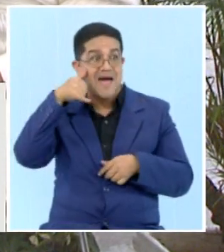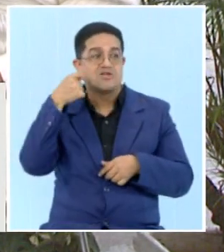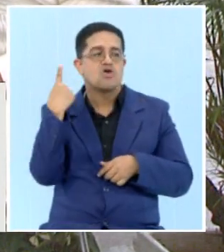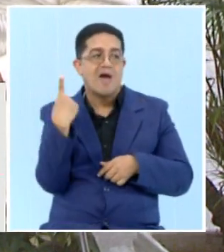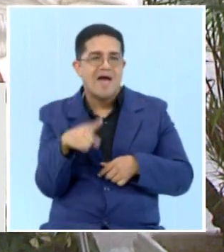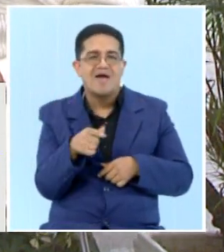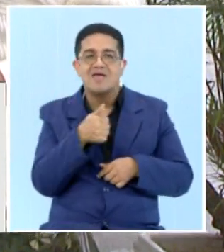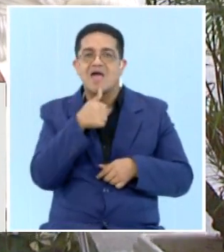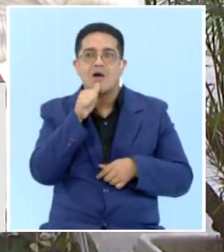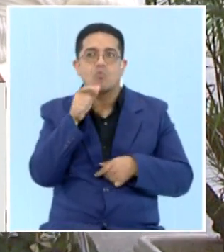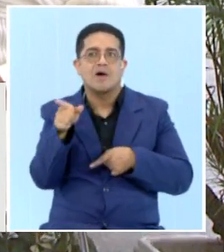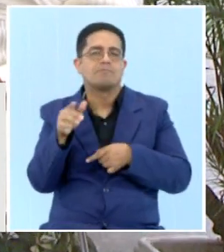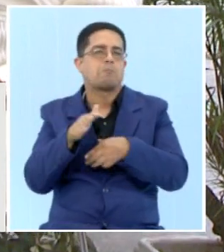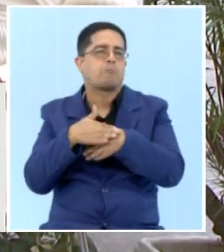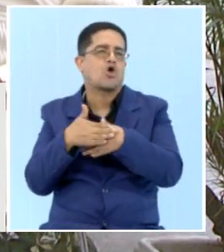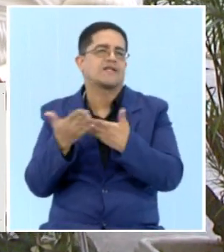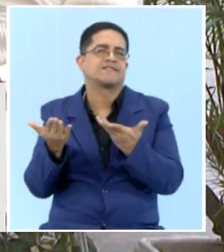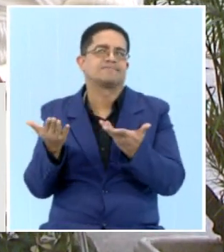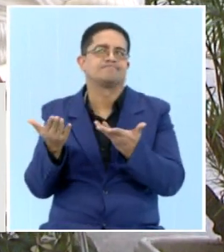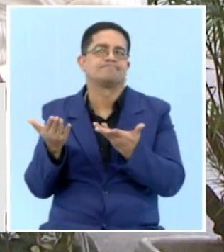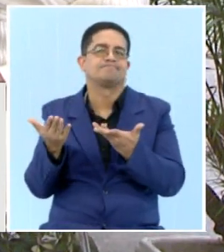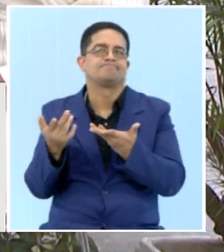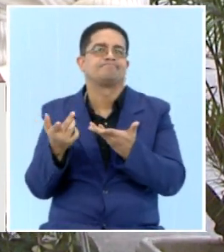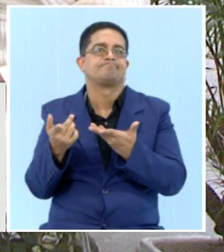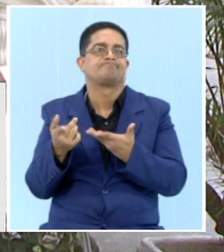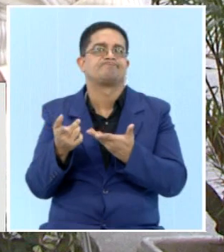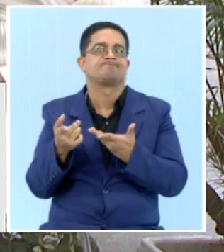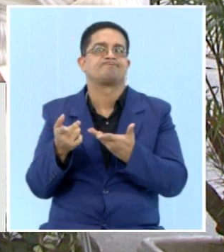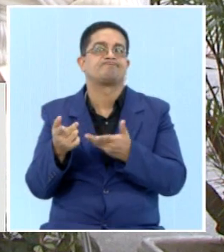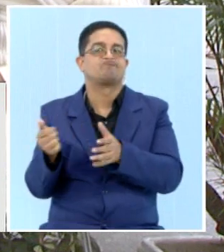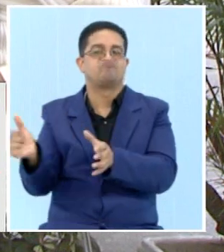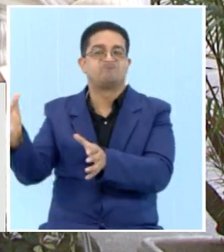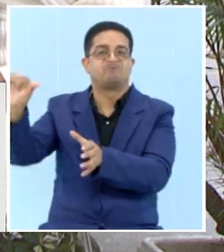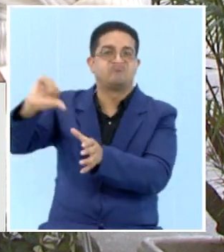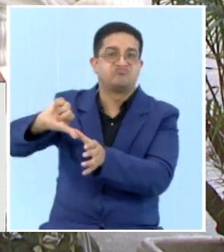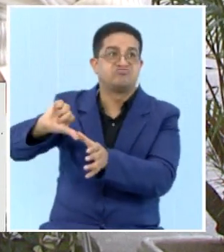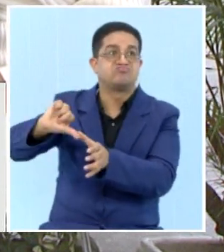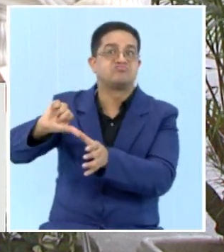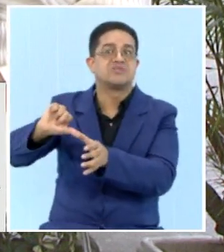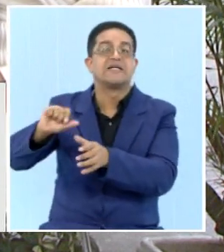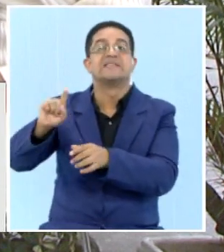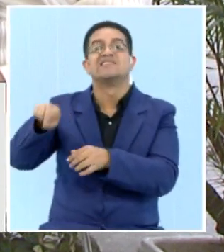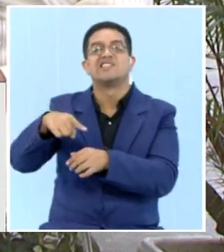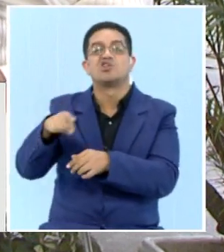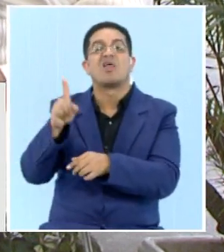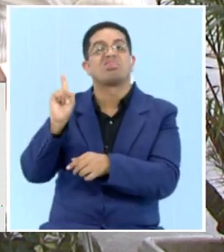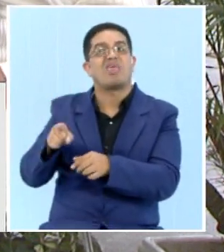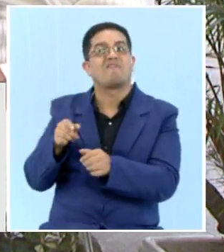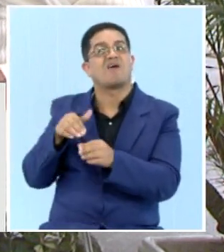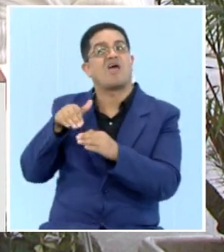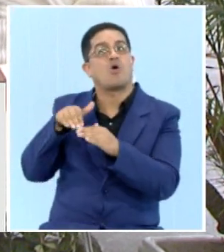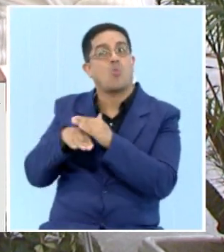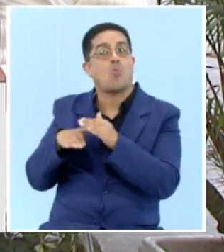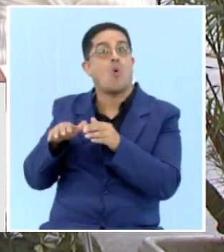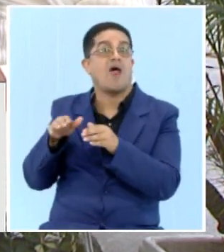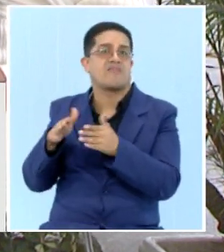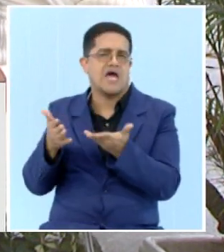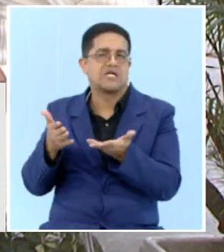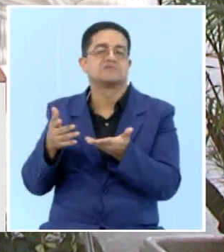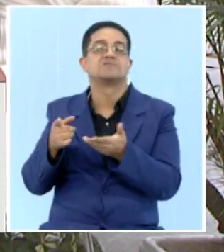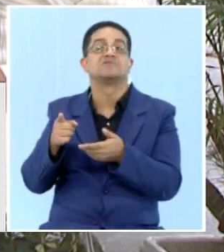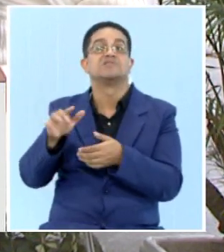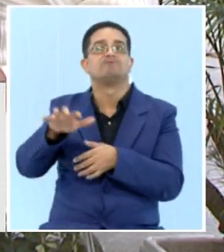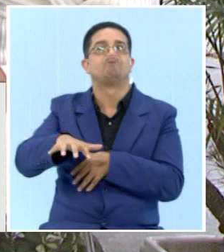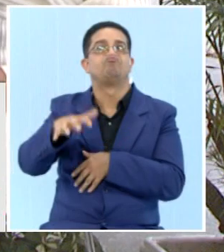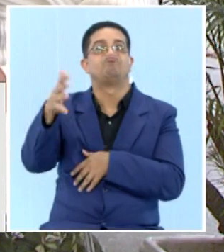tiene el suministro de agua adecuado diariamente, sino que tiene que almacenar agua para poderlo tener, y la tiene